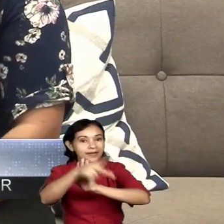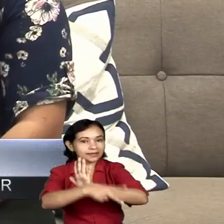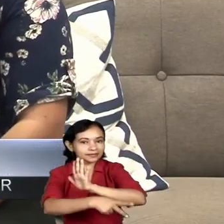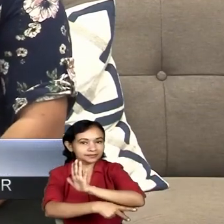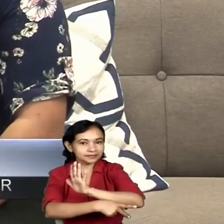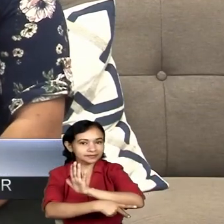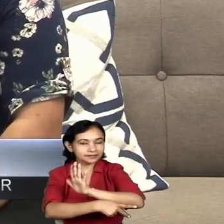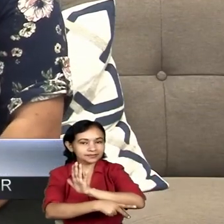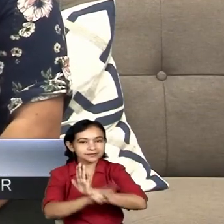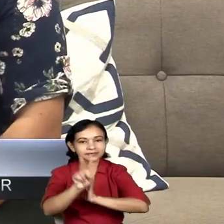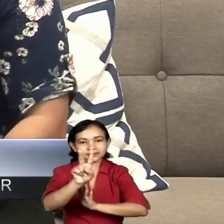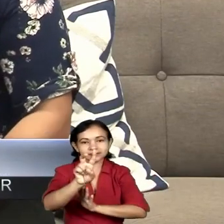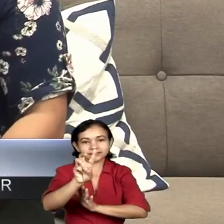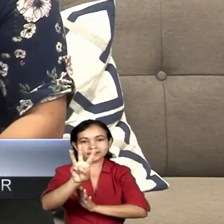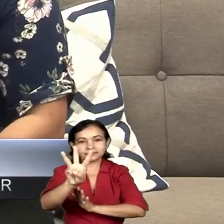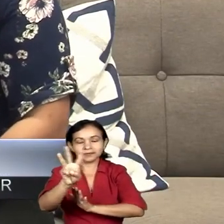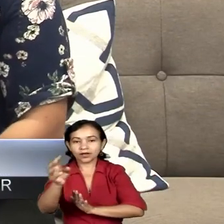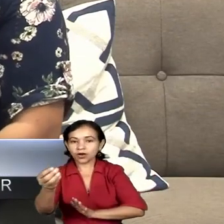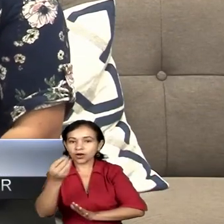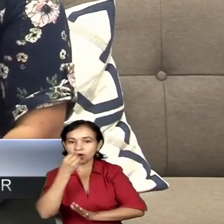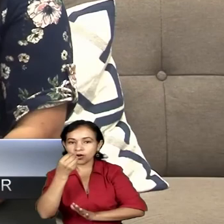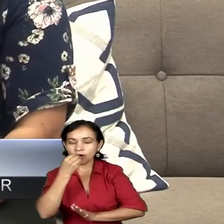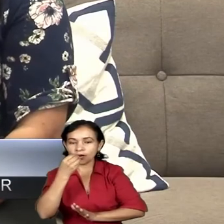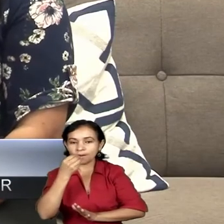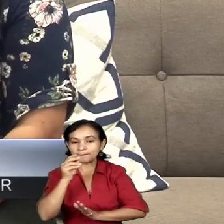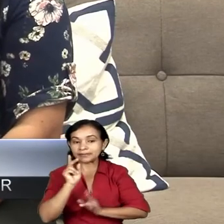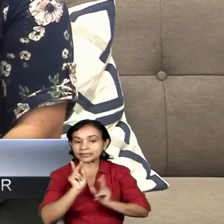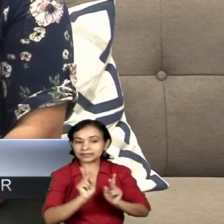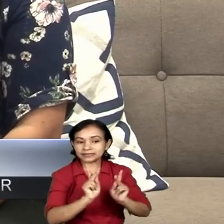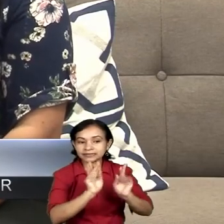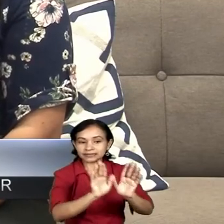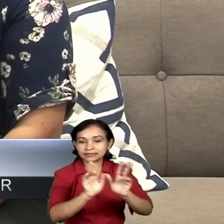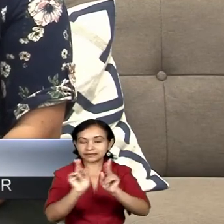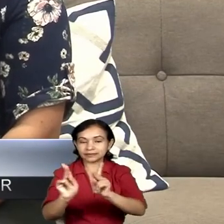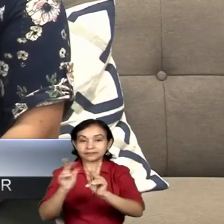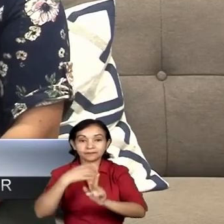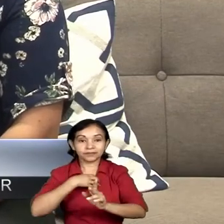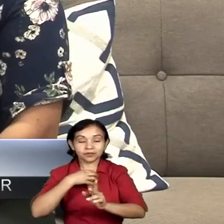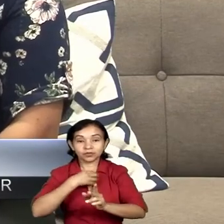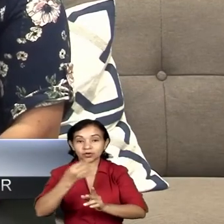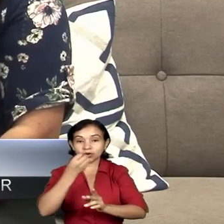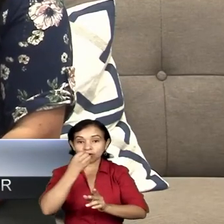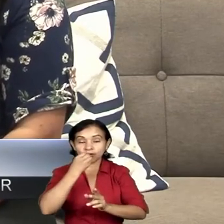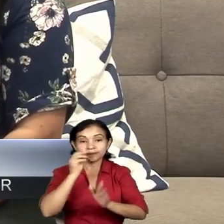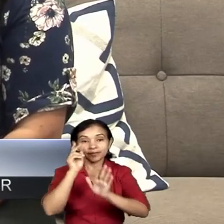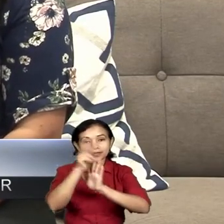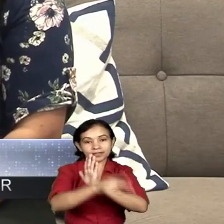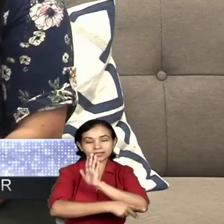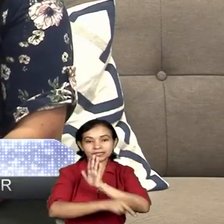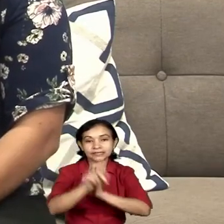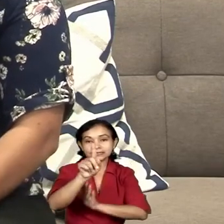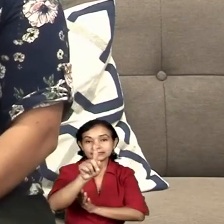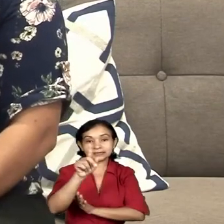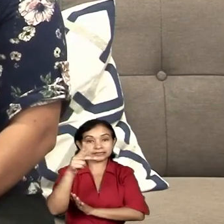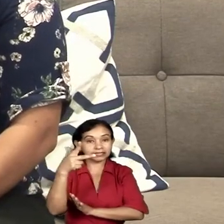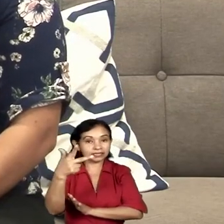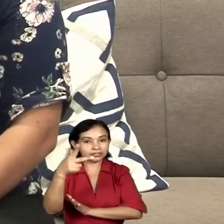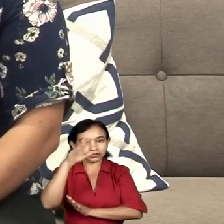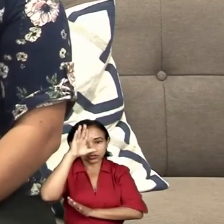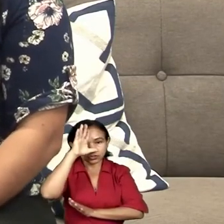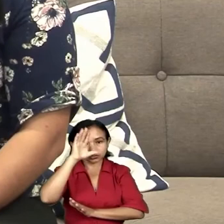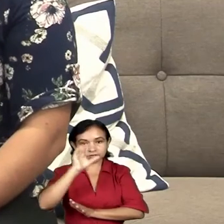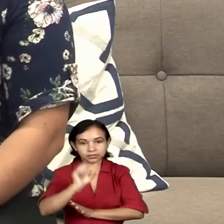23 comida típica de cada uno de los países, y esto lo estamos haciendo con 18 embajadas, y